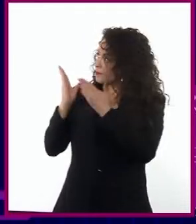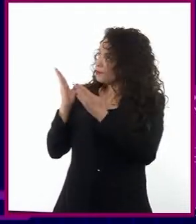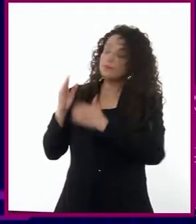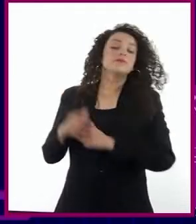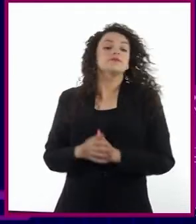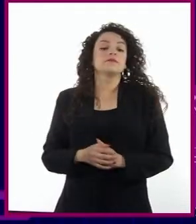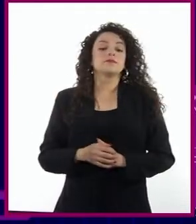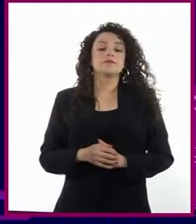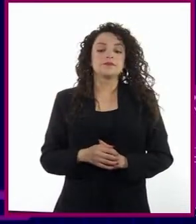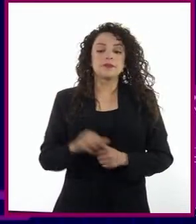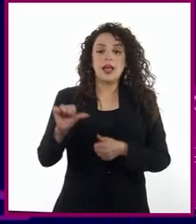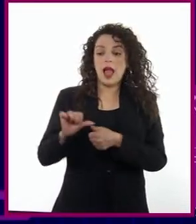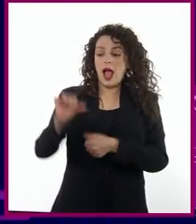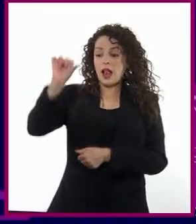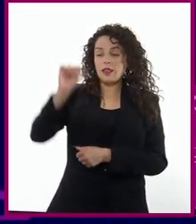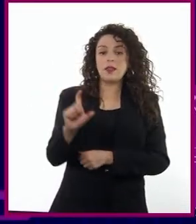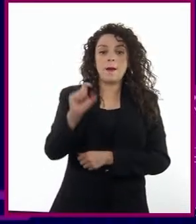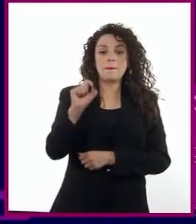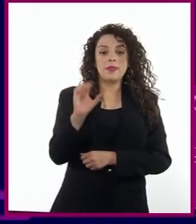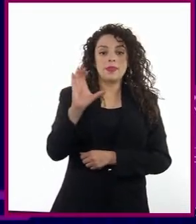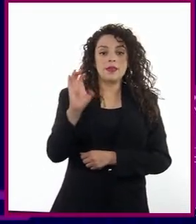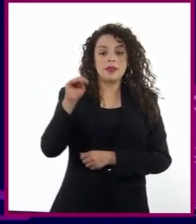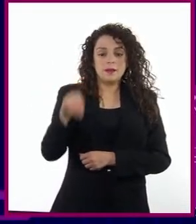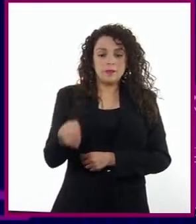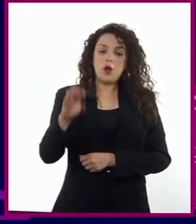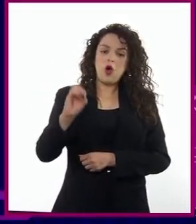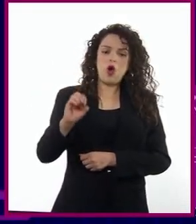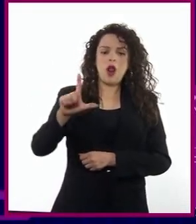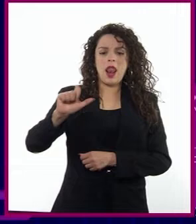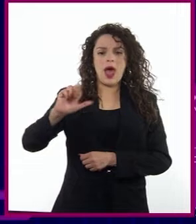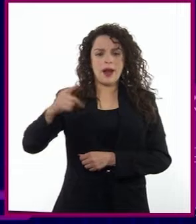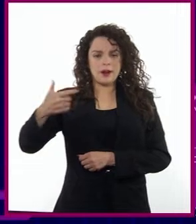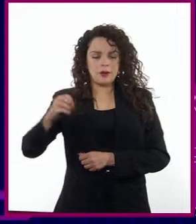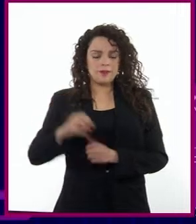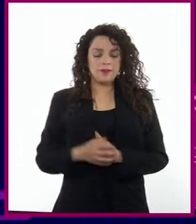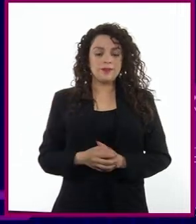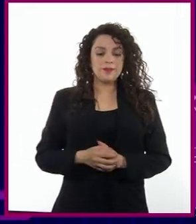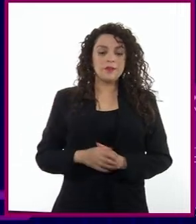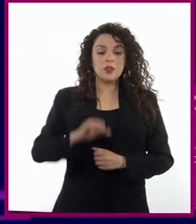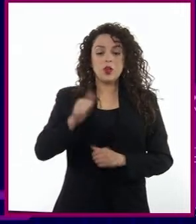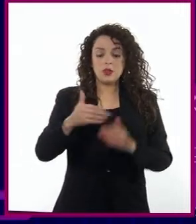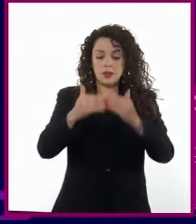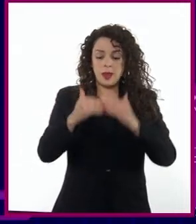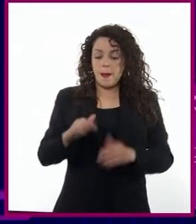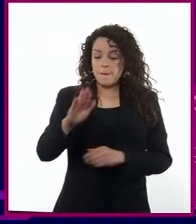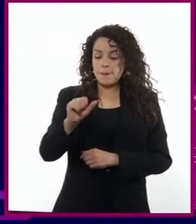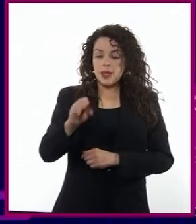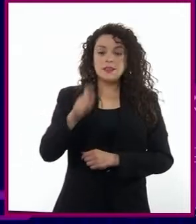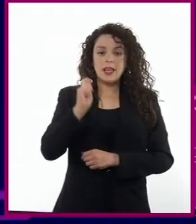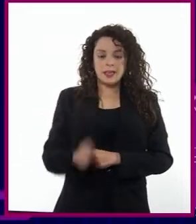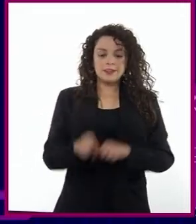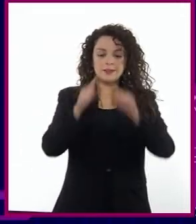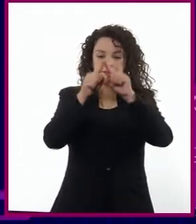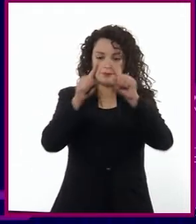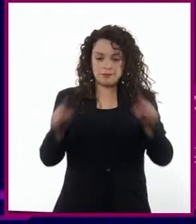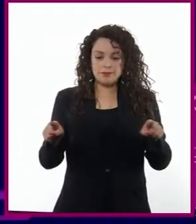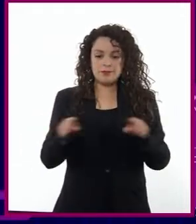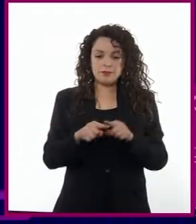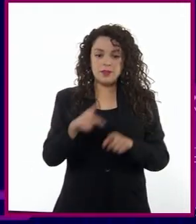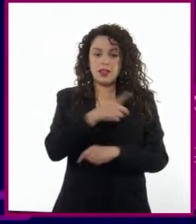de la caja es de 20 centímetros y por lo que respecta a la base, cuya figura evidentemente es un triángulo, debe